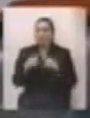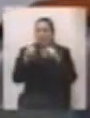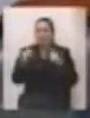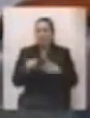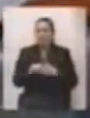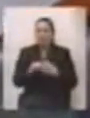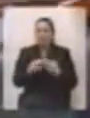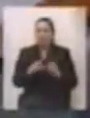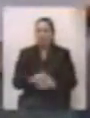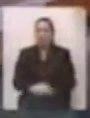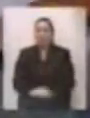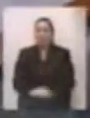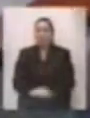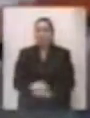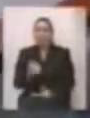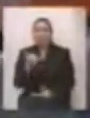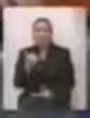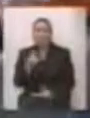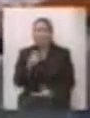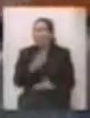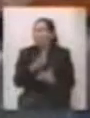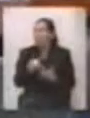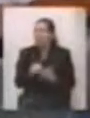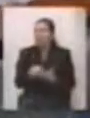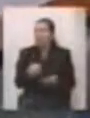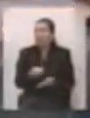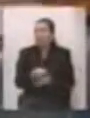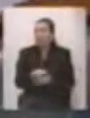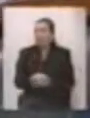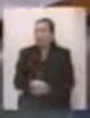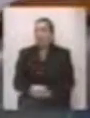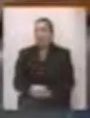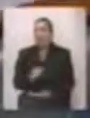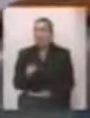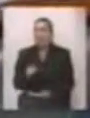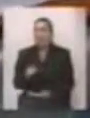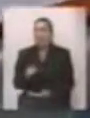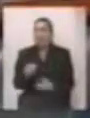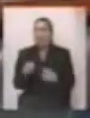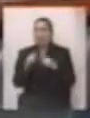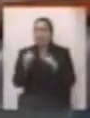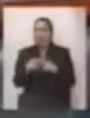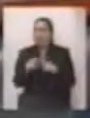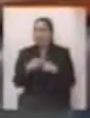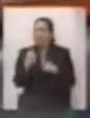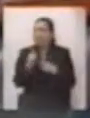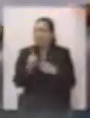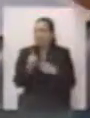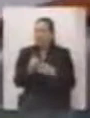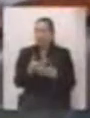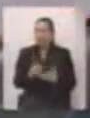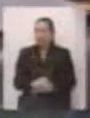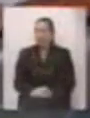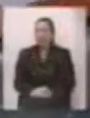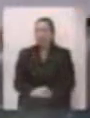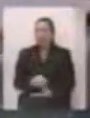Internet son servicios públicos, como es la luz, el teléfono, el agua, todo eso que se paga. Eso es el jaminaje de Internet. No es para hacer porquerías.